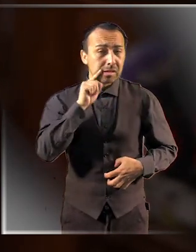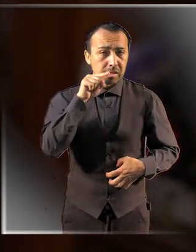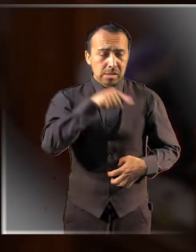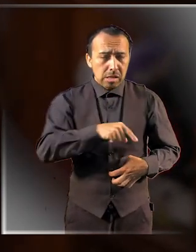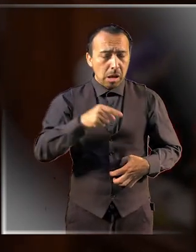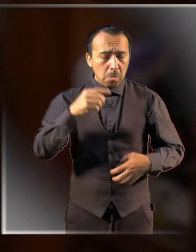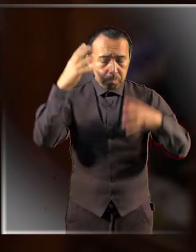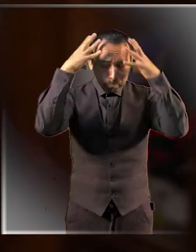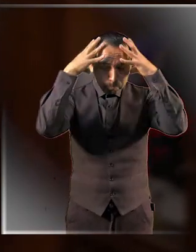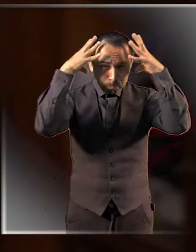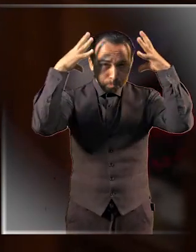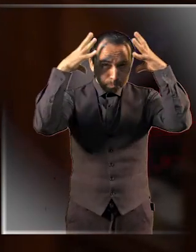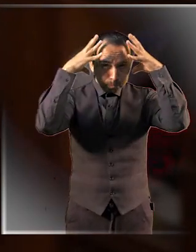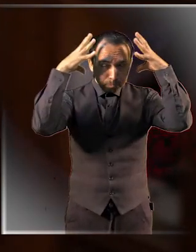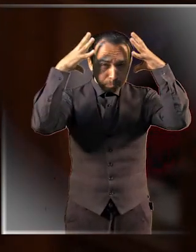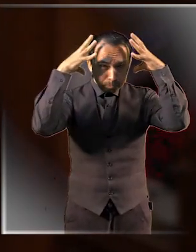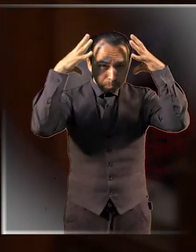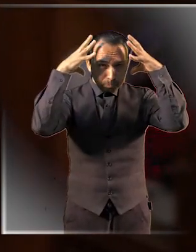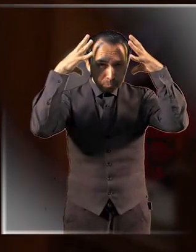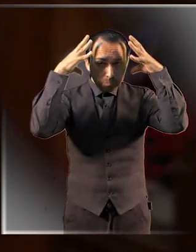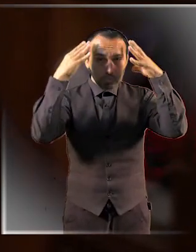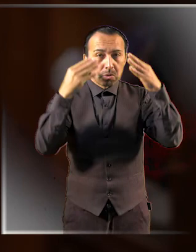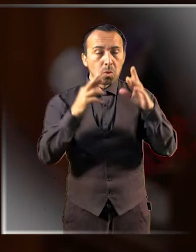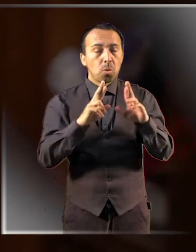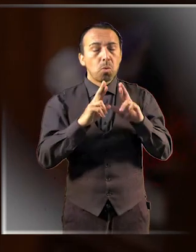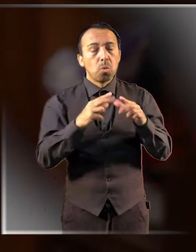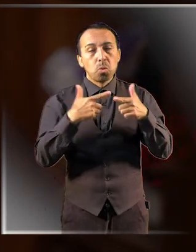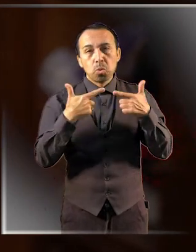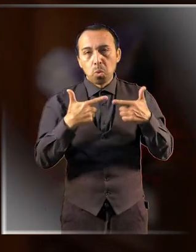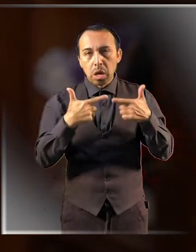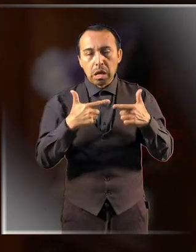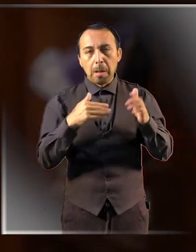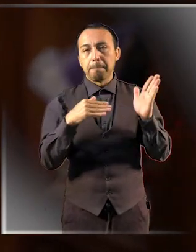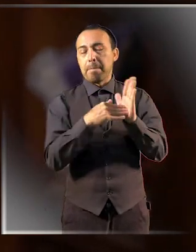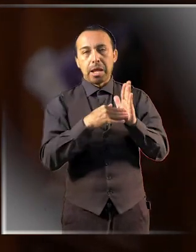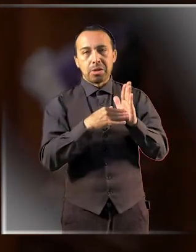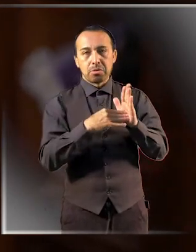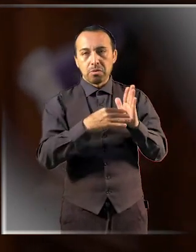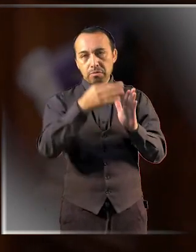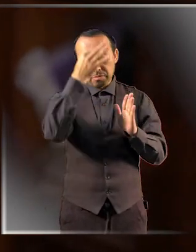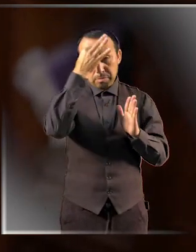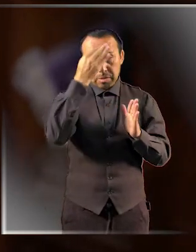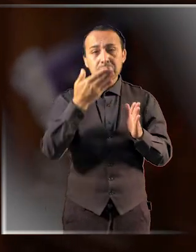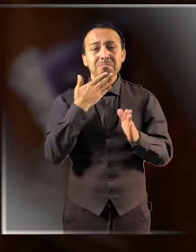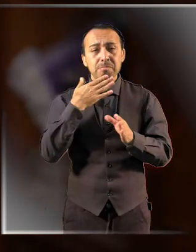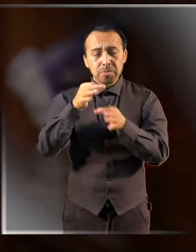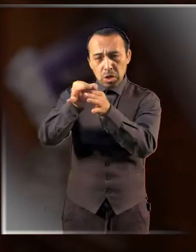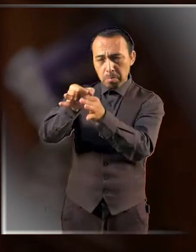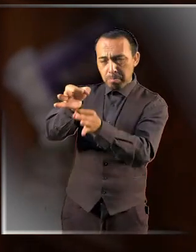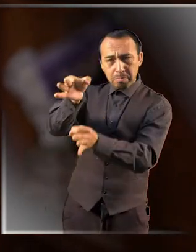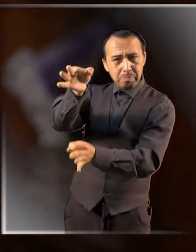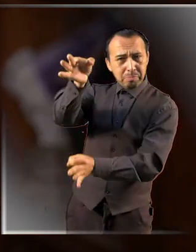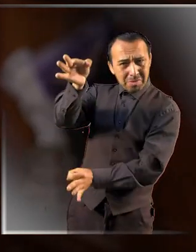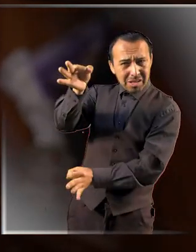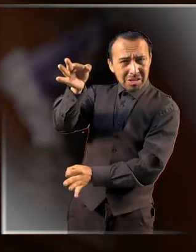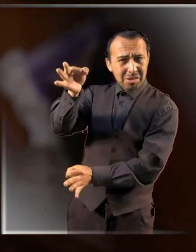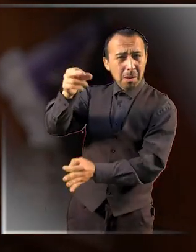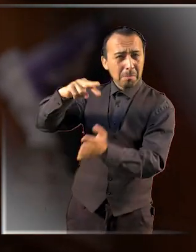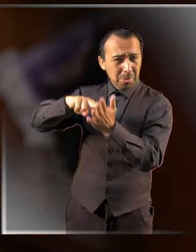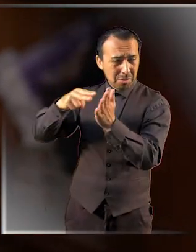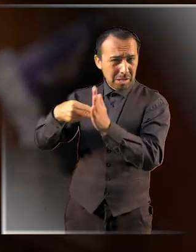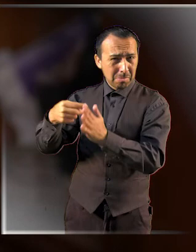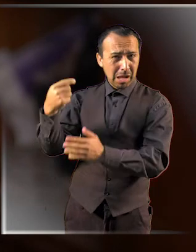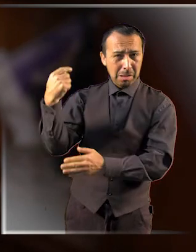meningocele, y gracias a Dios se le estancó, y una hidrocefalia, estuvo a punto de darle una hidrocefalia